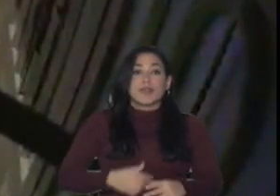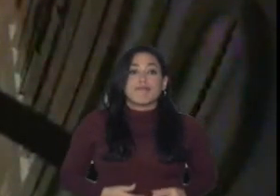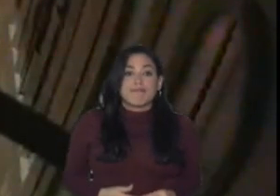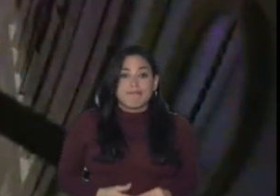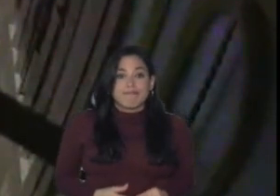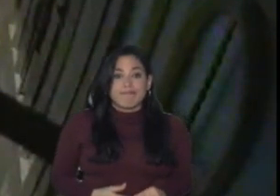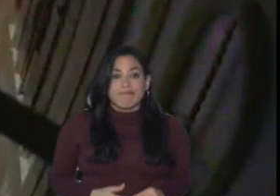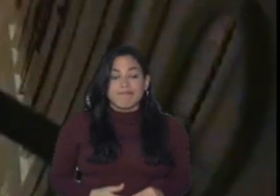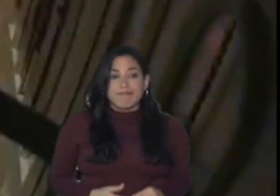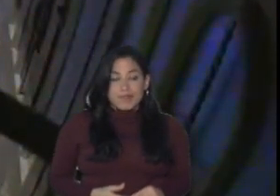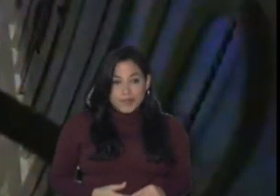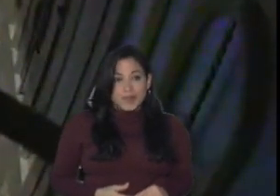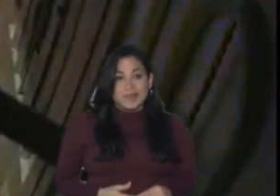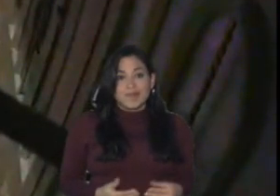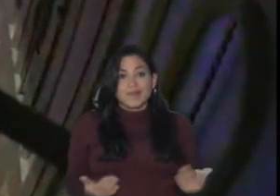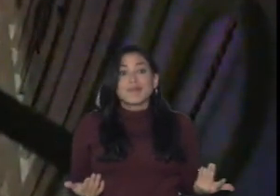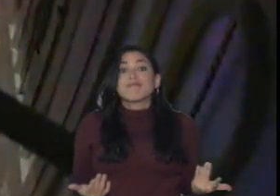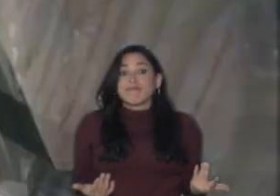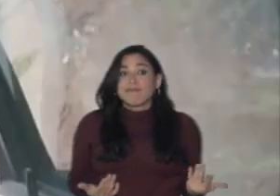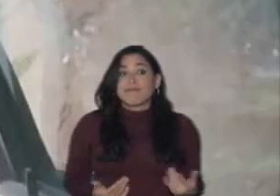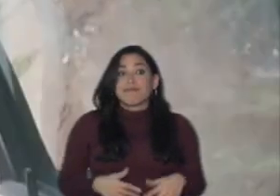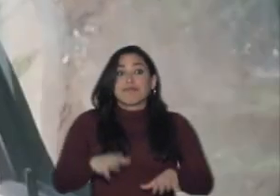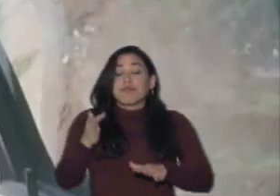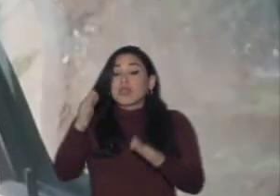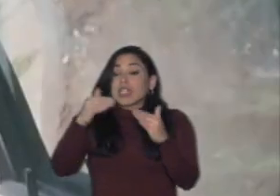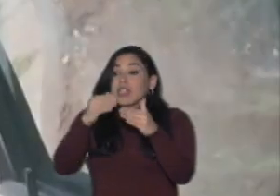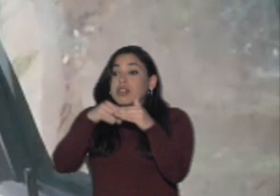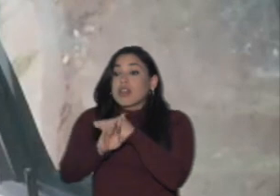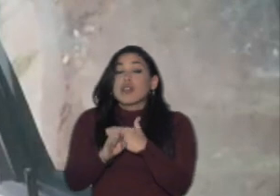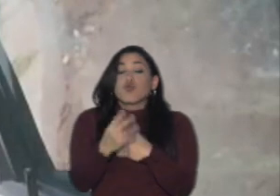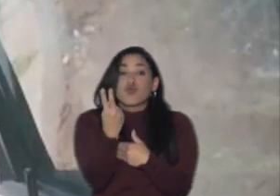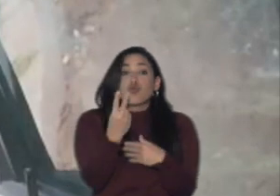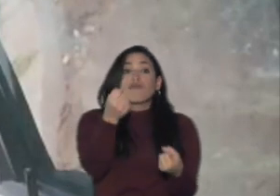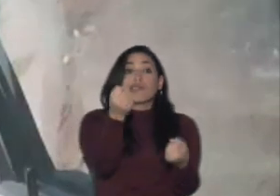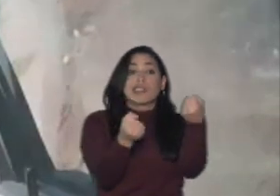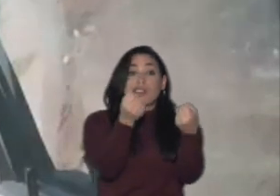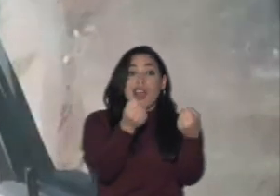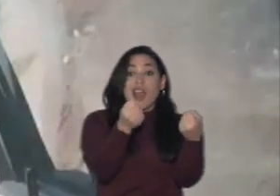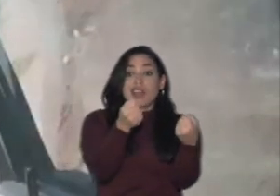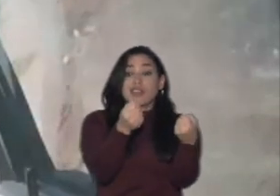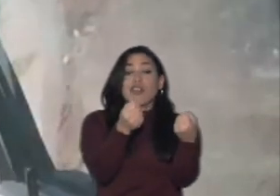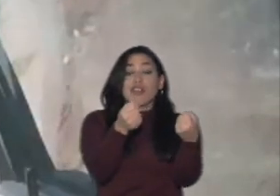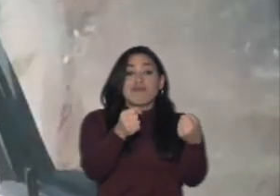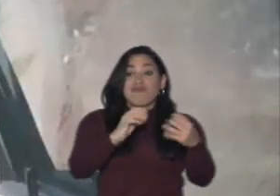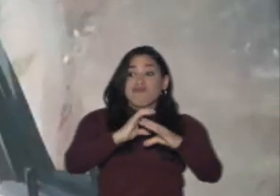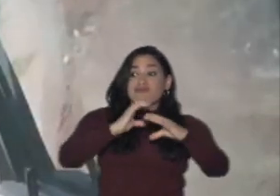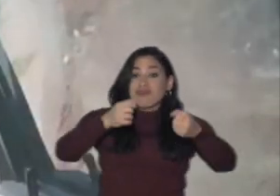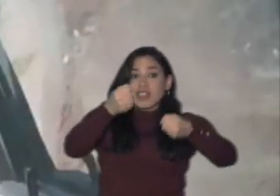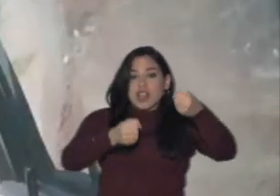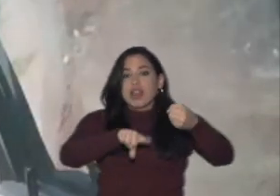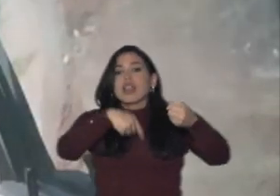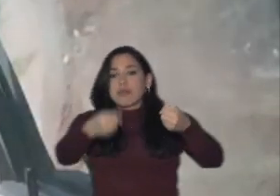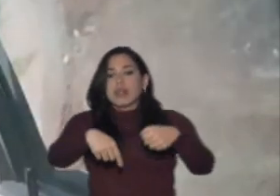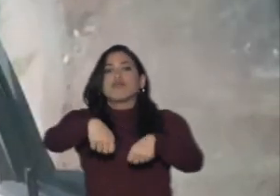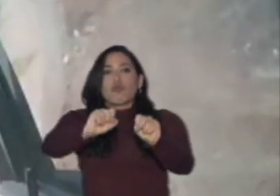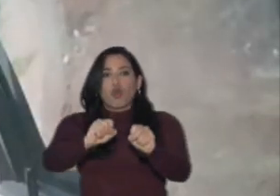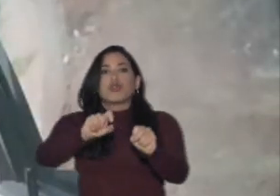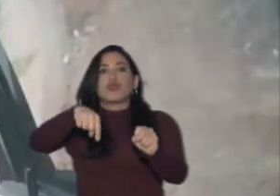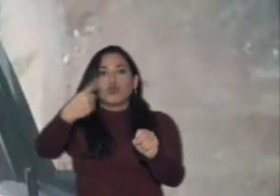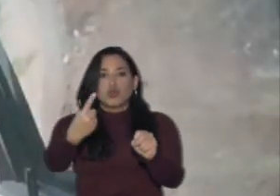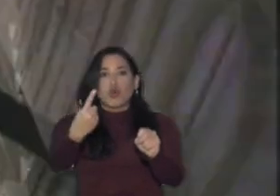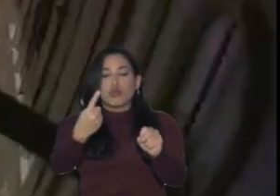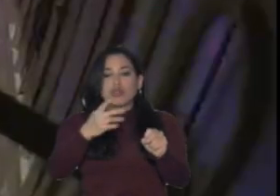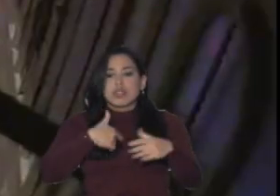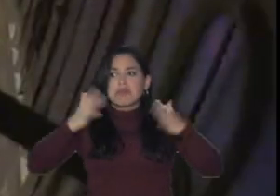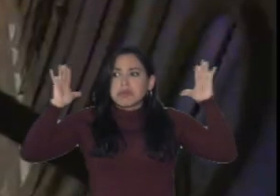De repente llegaron varios policías, uno en una camioneta y en una motocicleta. Me cogieron